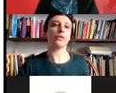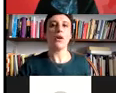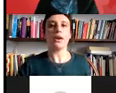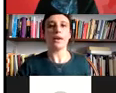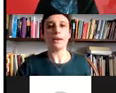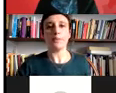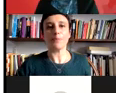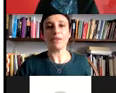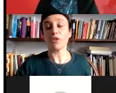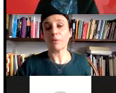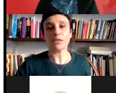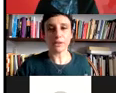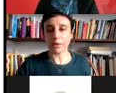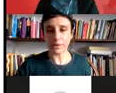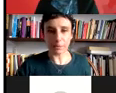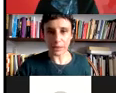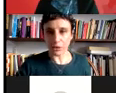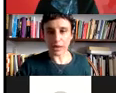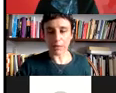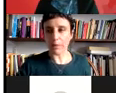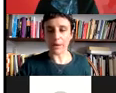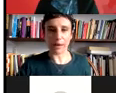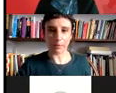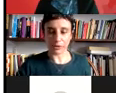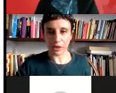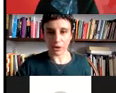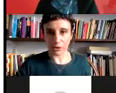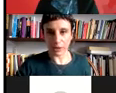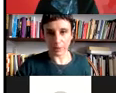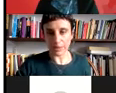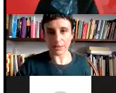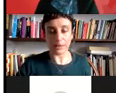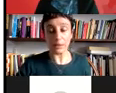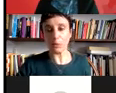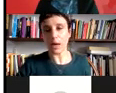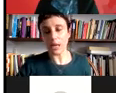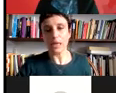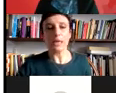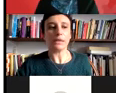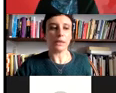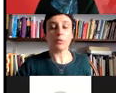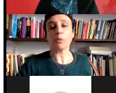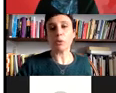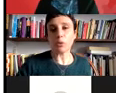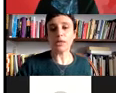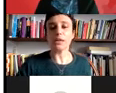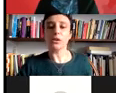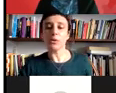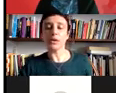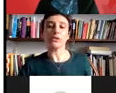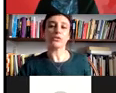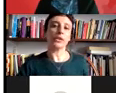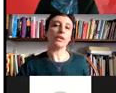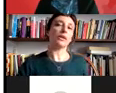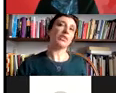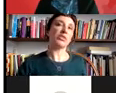no tengo información tal vez en pictogramas para las personas con discapacidad intelectual, sí, cómo me comunico,